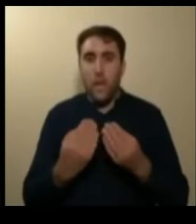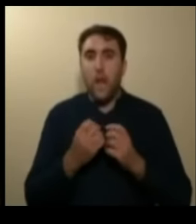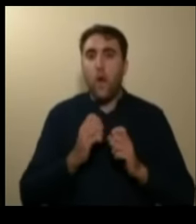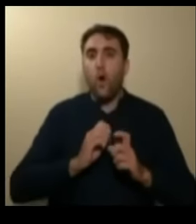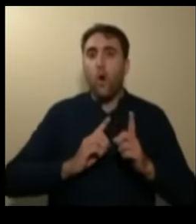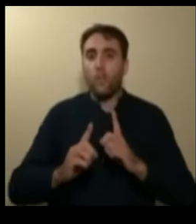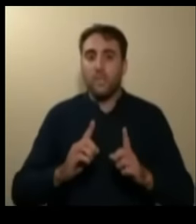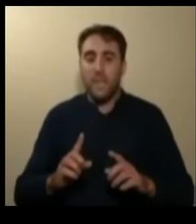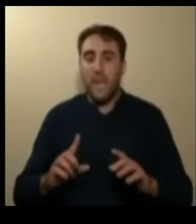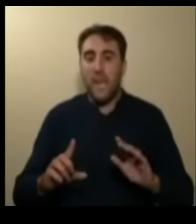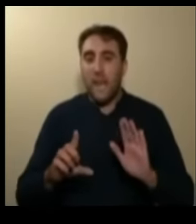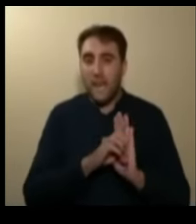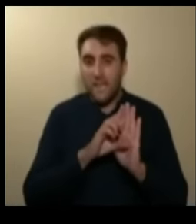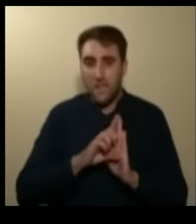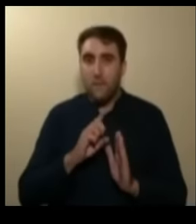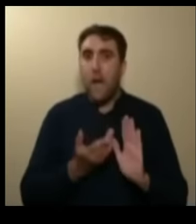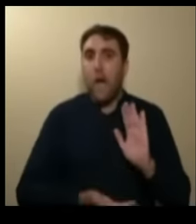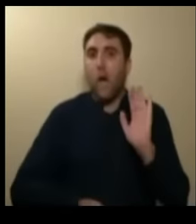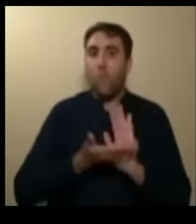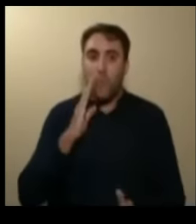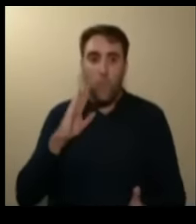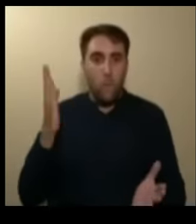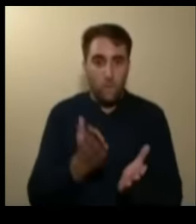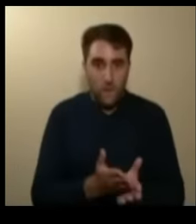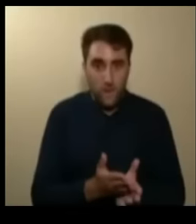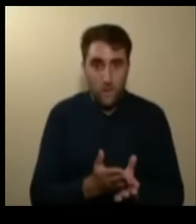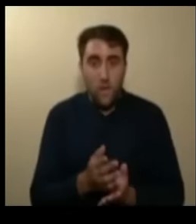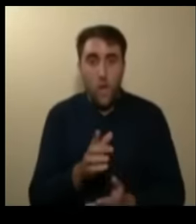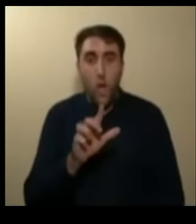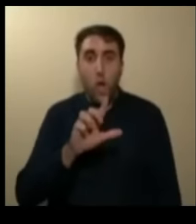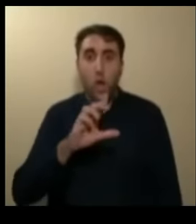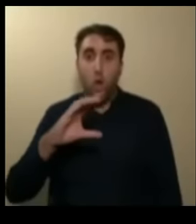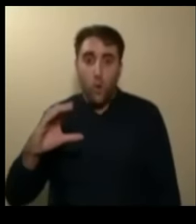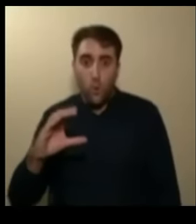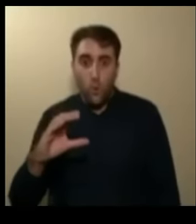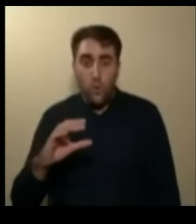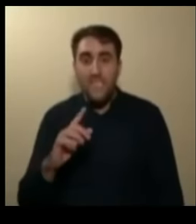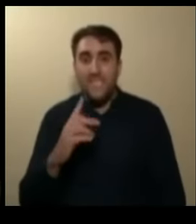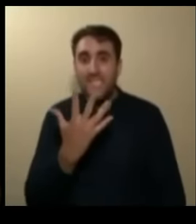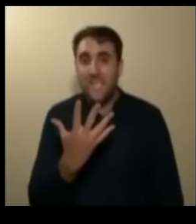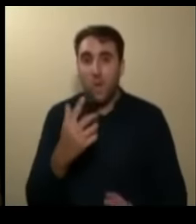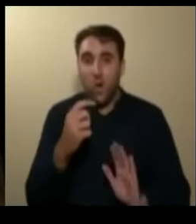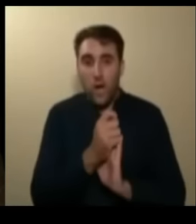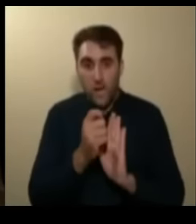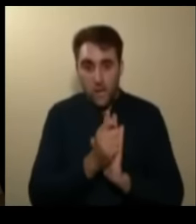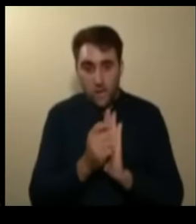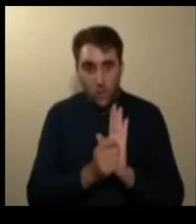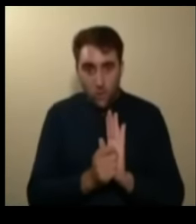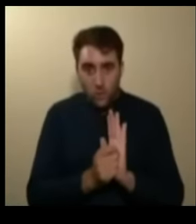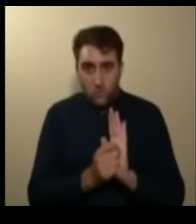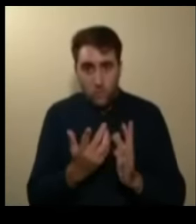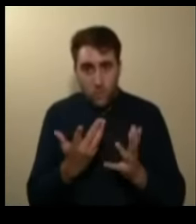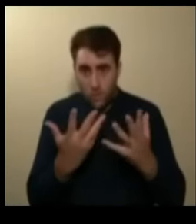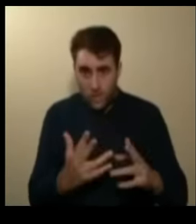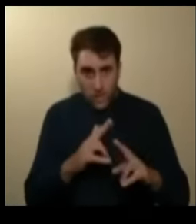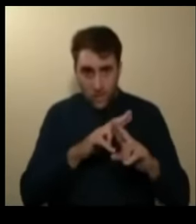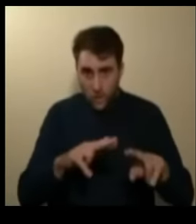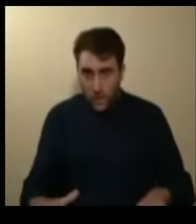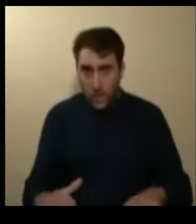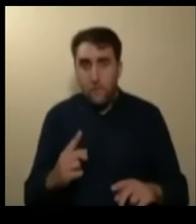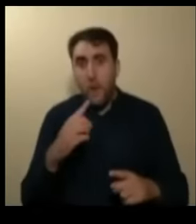leyes con aumento de penas. Y en la LUC votaron 5 artículos en los que no pretenden derogar, en los